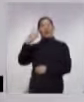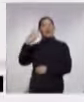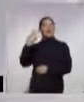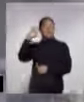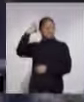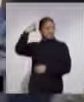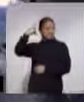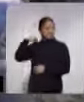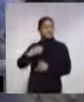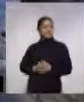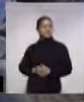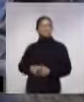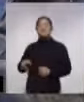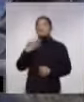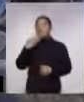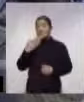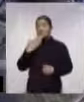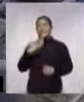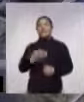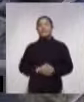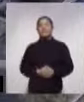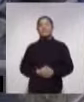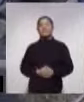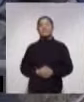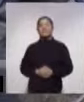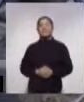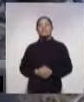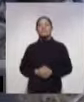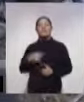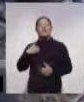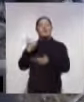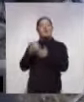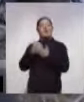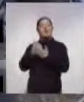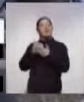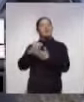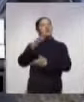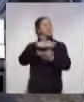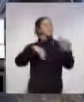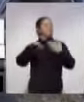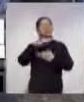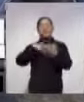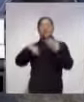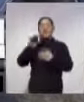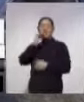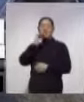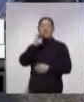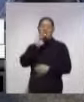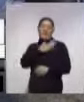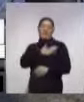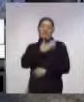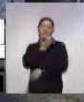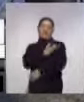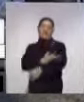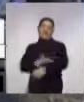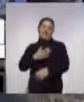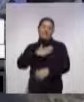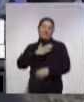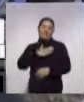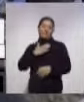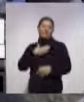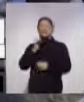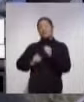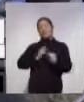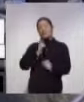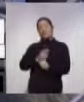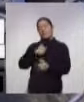cabello. Está súper bien porque pues en parte nos ayudan a la comunidad, a las mamás de familia, a nosotras, una oportunidad,